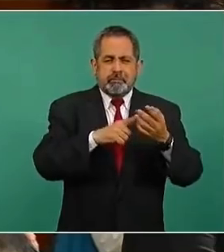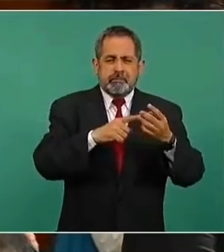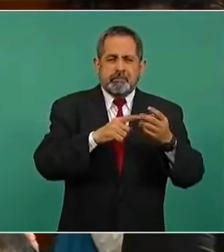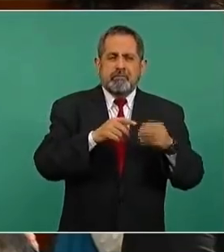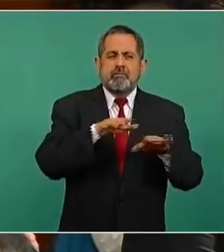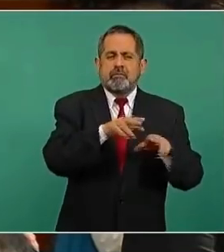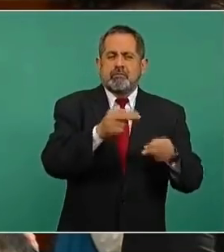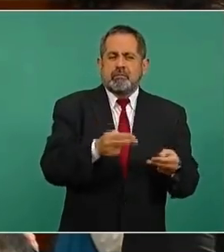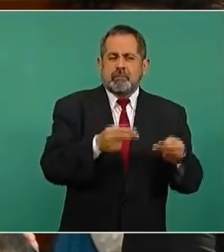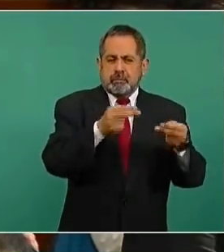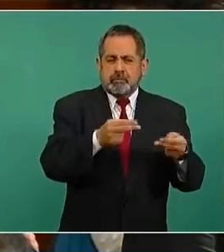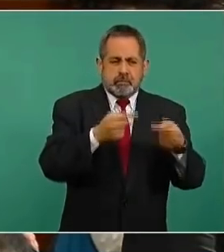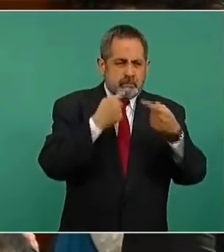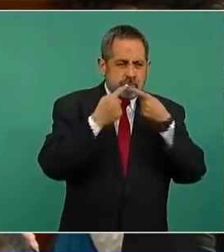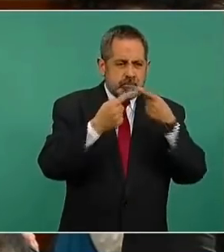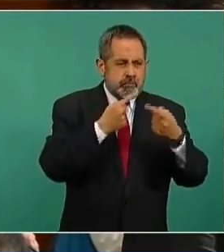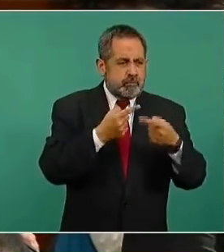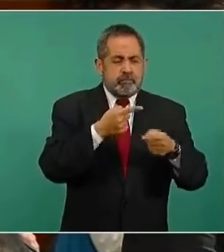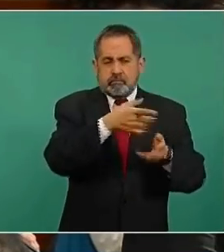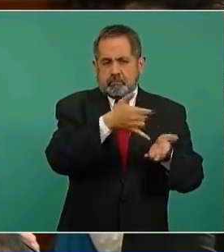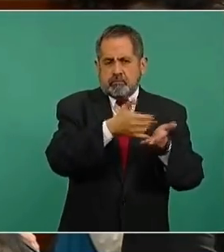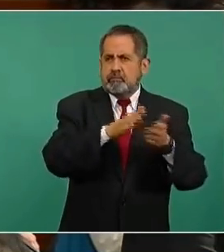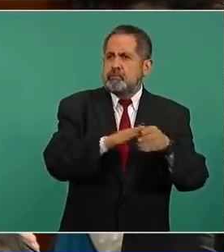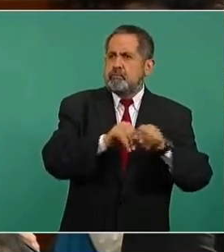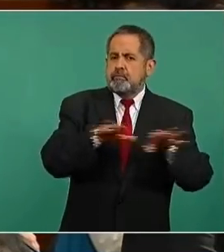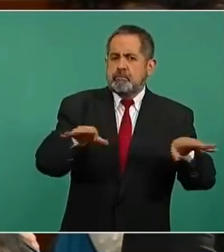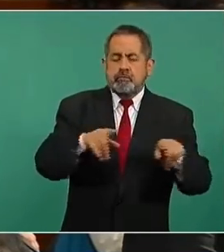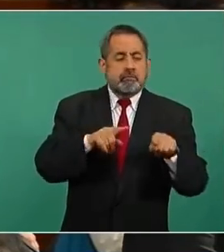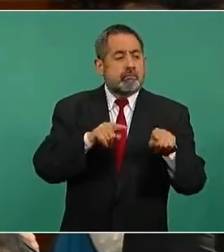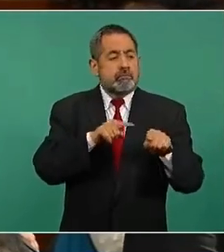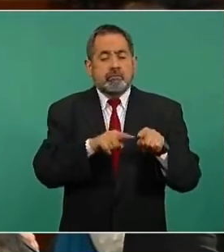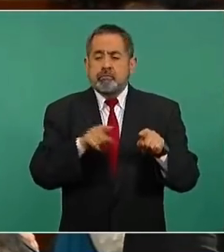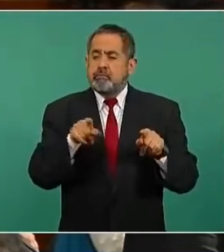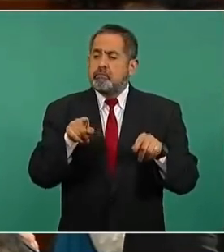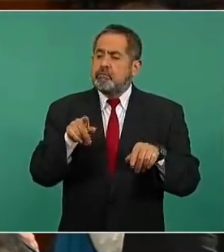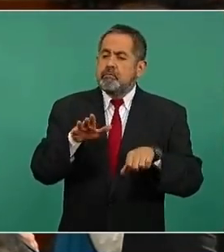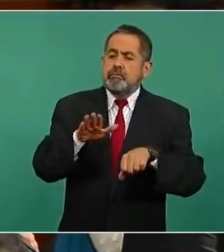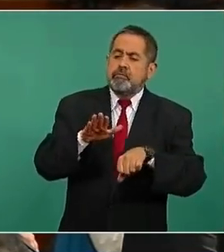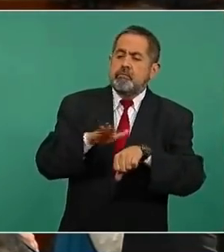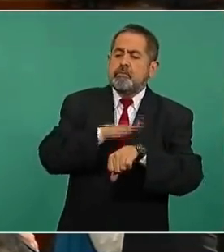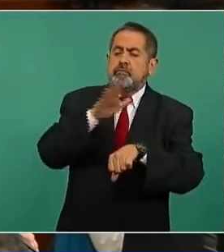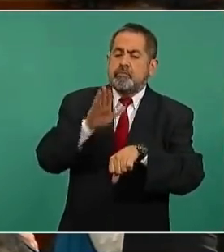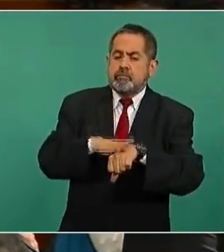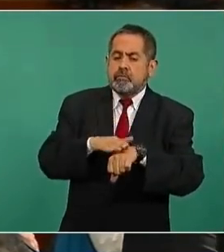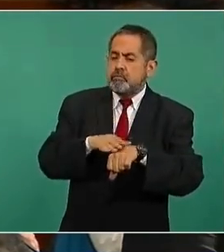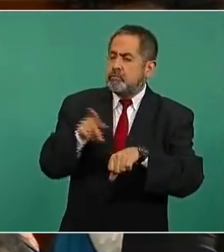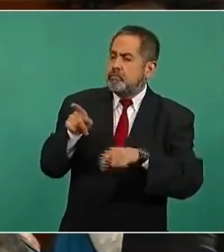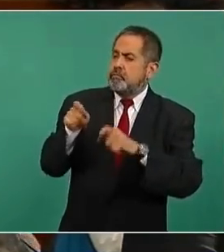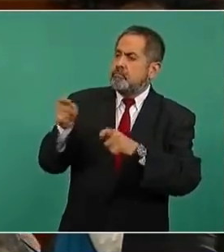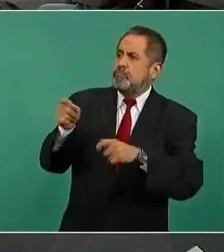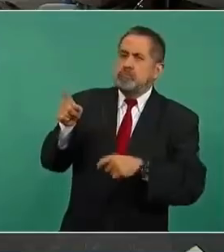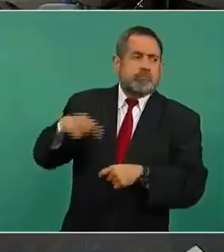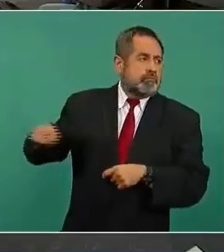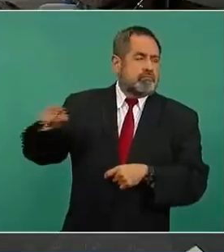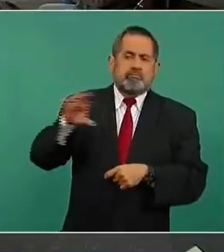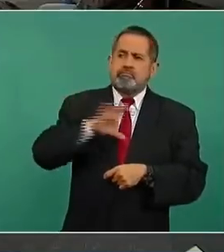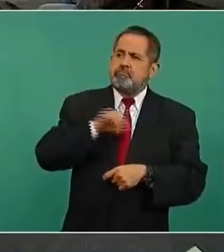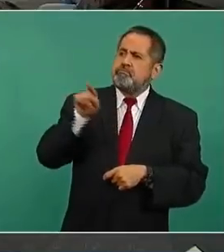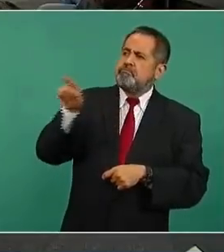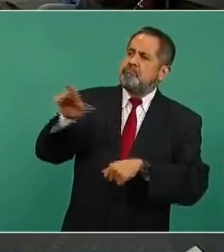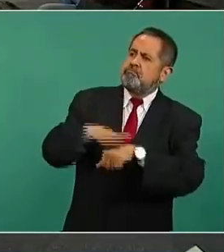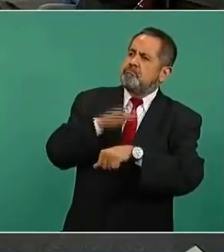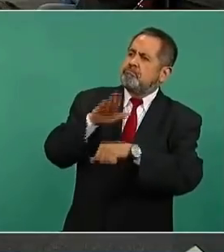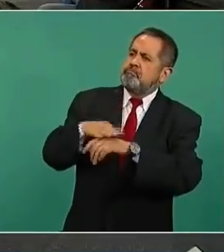venido comentando varias veces, que es el índice de aprobación que ha mantenido. Me gustaría